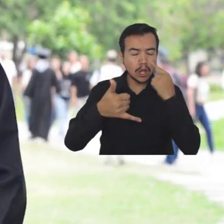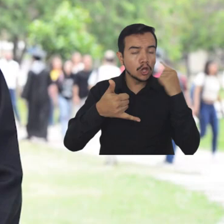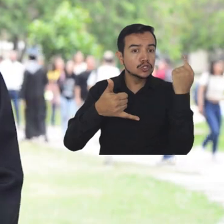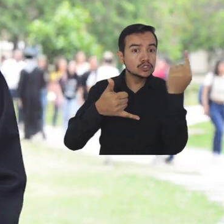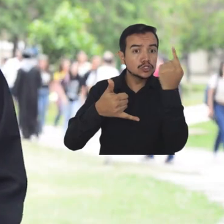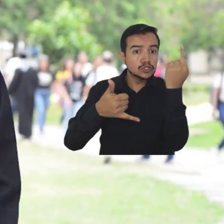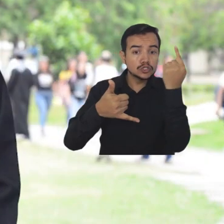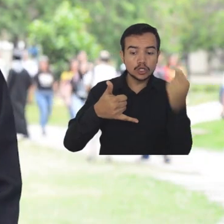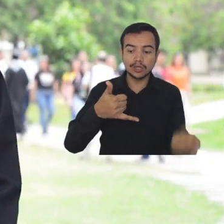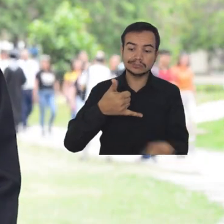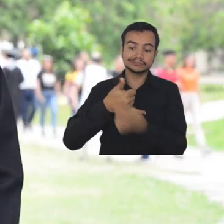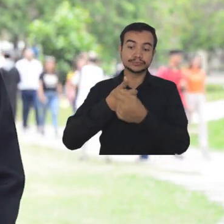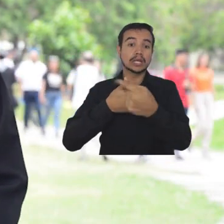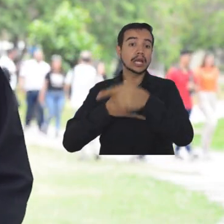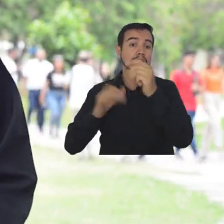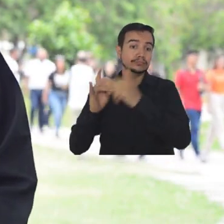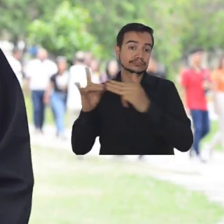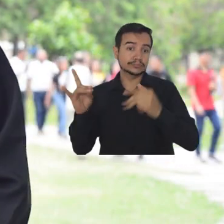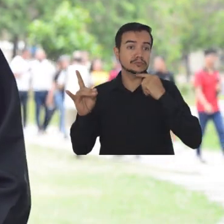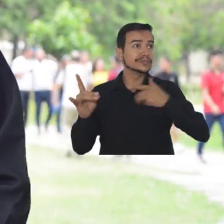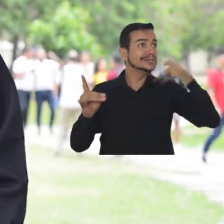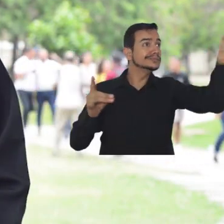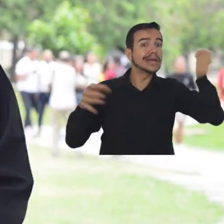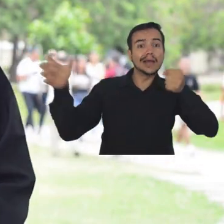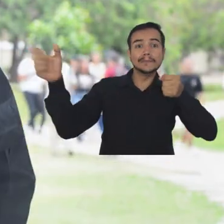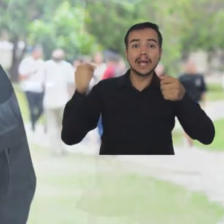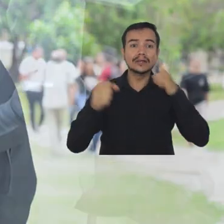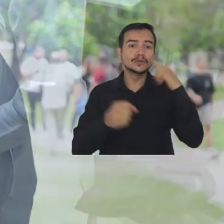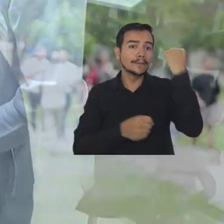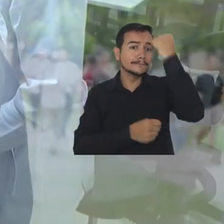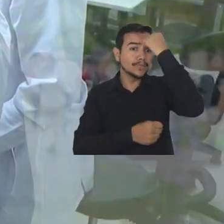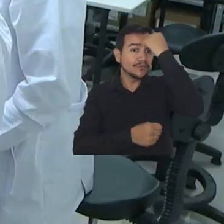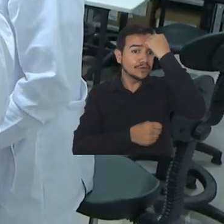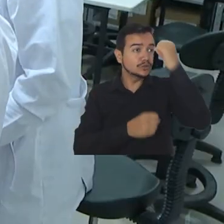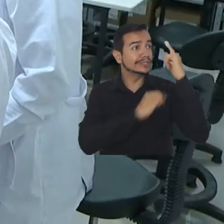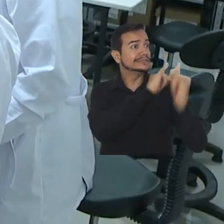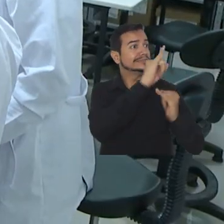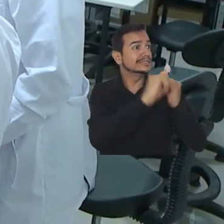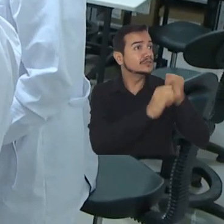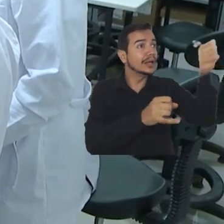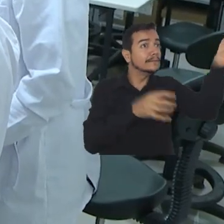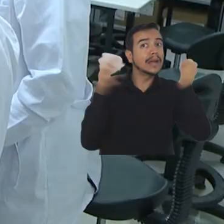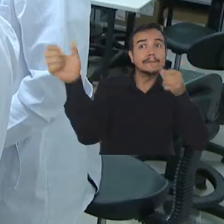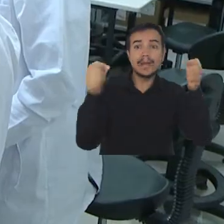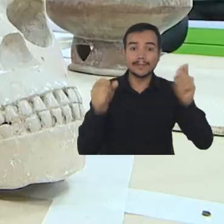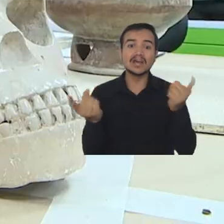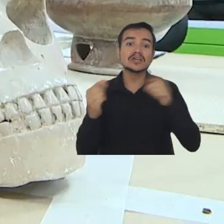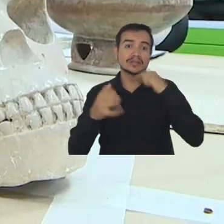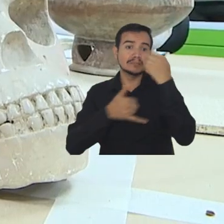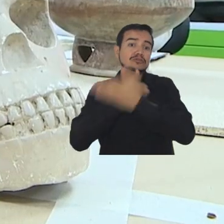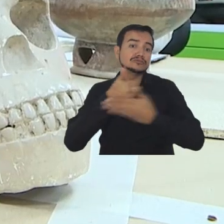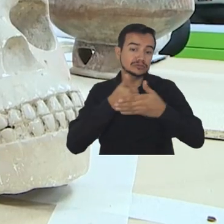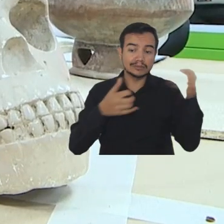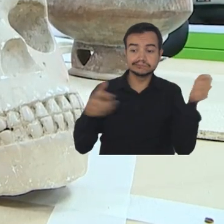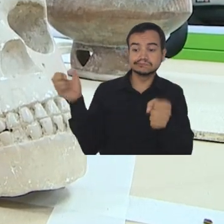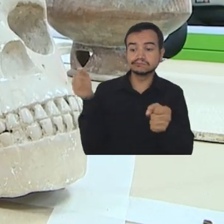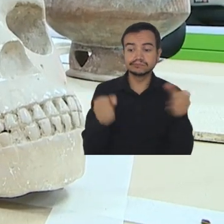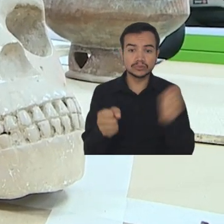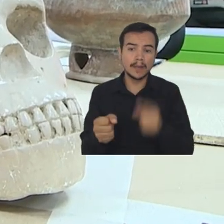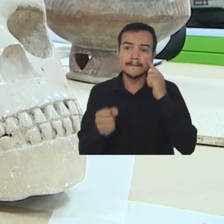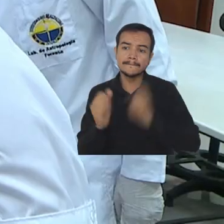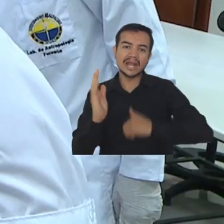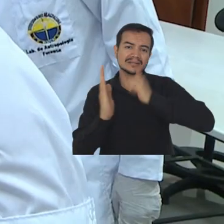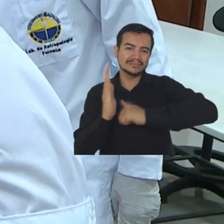desarrollado diferentes mecanismos, ha traído profesores tanto nacionales como internacionales que nos enseñaron durante todas las cátedras